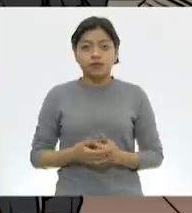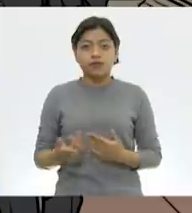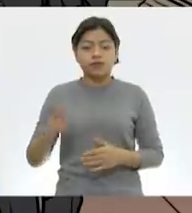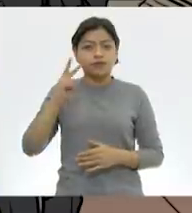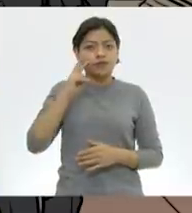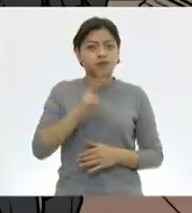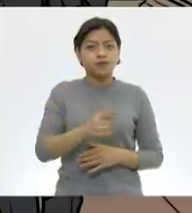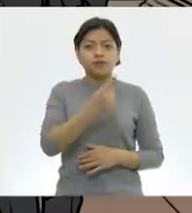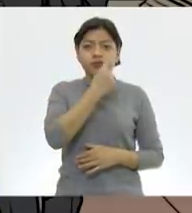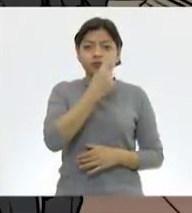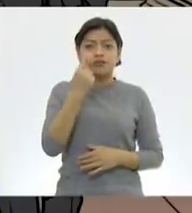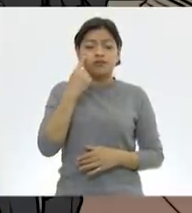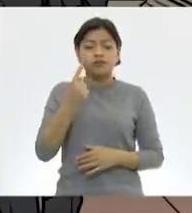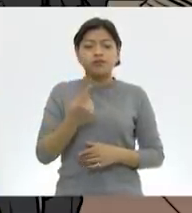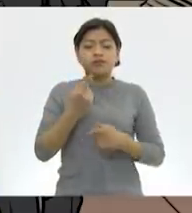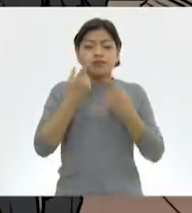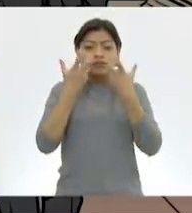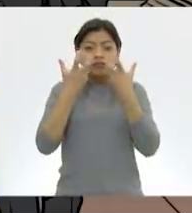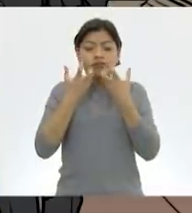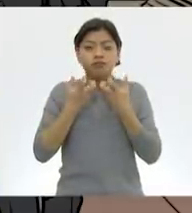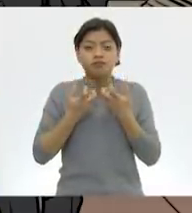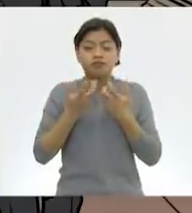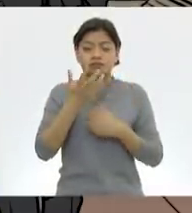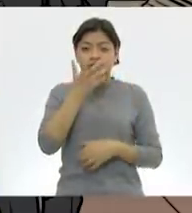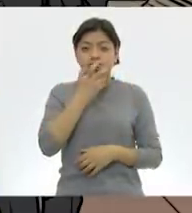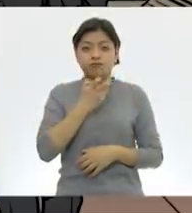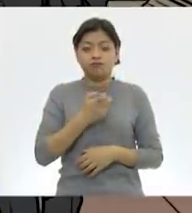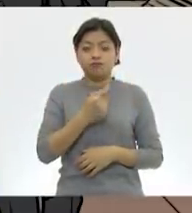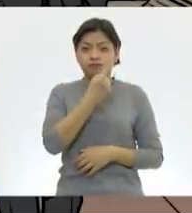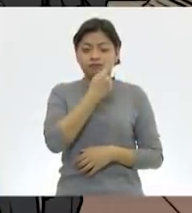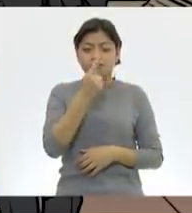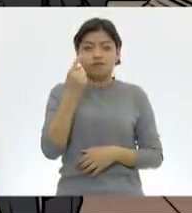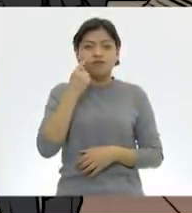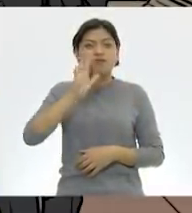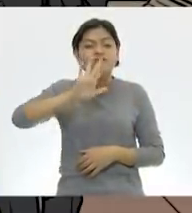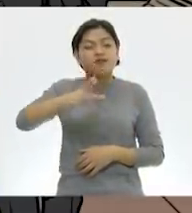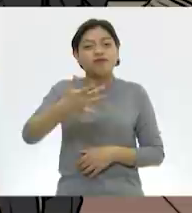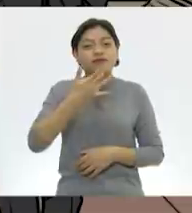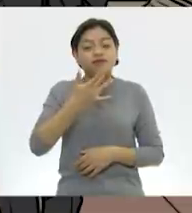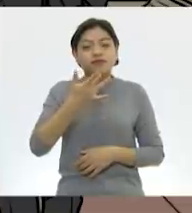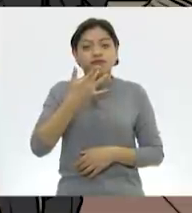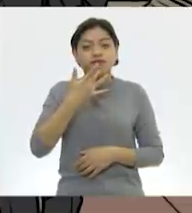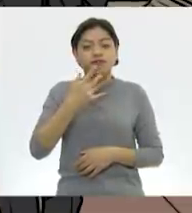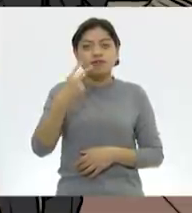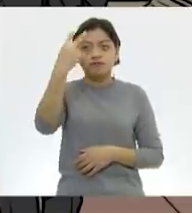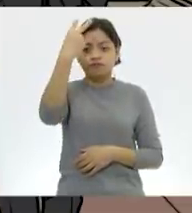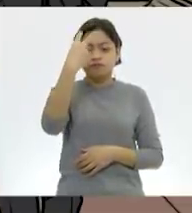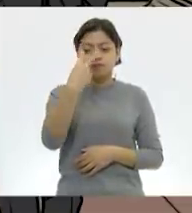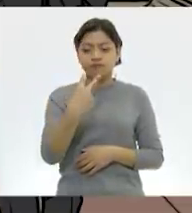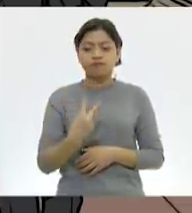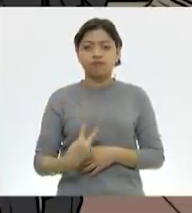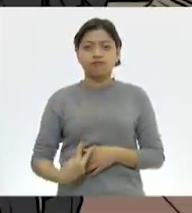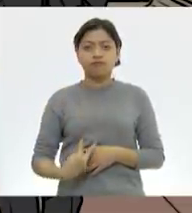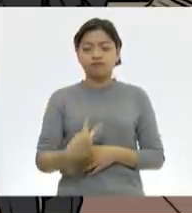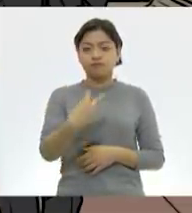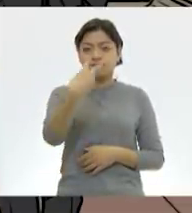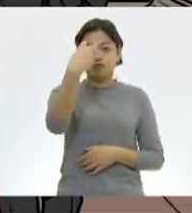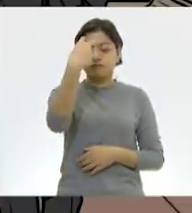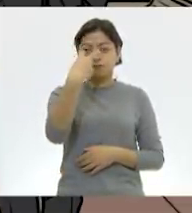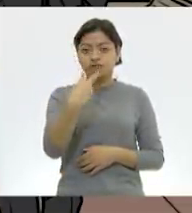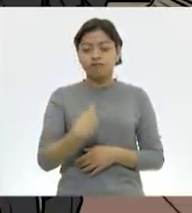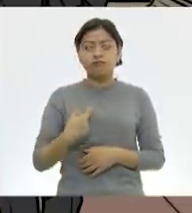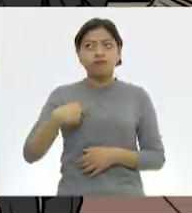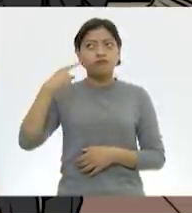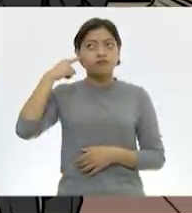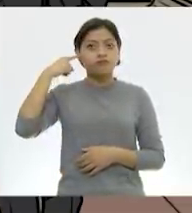sus ojos tristes, abultados, verdaderos ojos de rana, que repasaban mi cuerpo de arriba abajo. Escuché